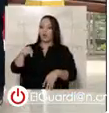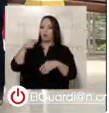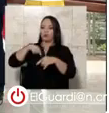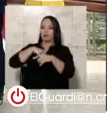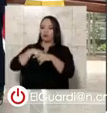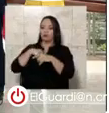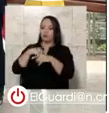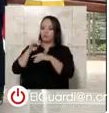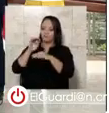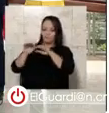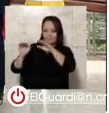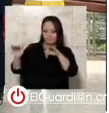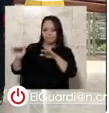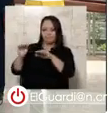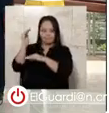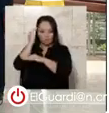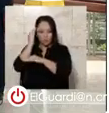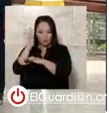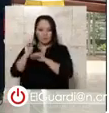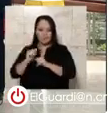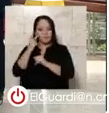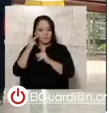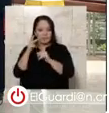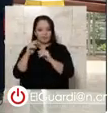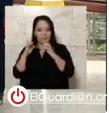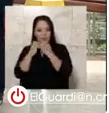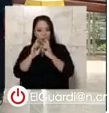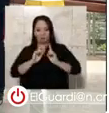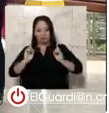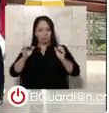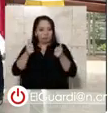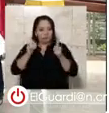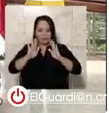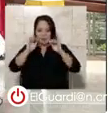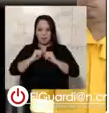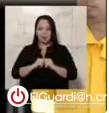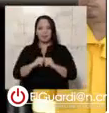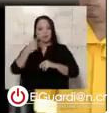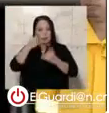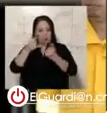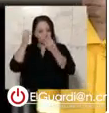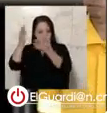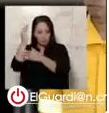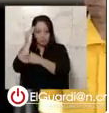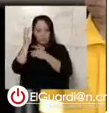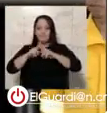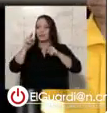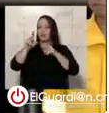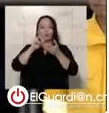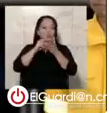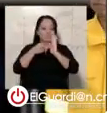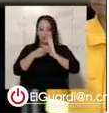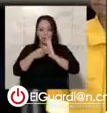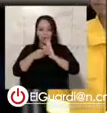en concientizar, y vean qué clase de equipo tenemos, ¿verdad? En concientizar, pero eso no significa que